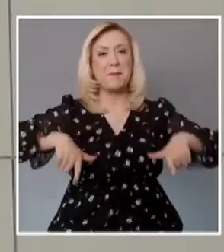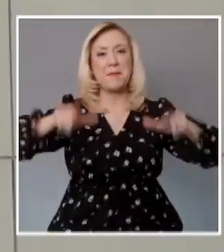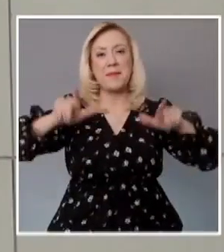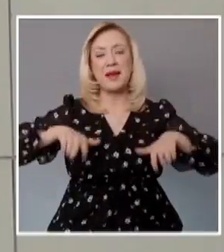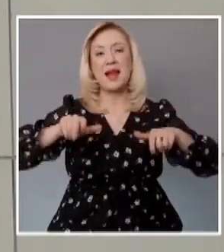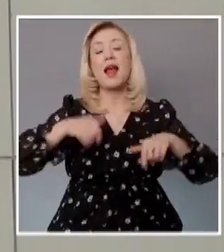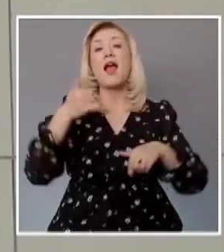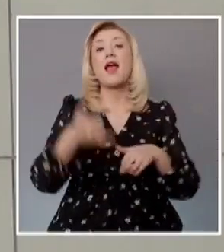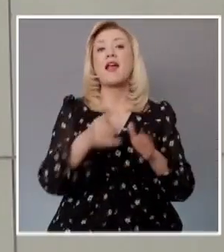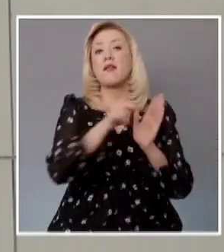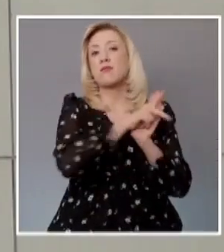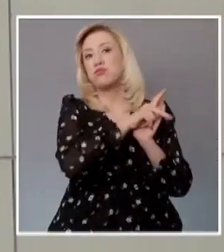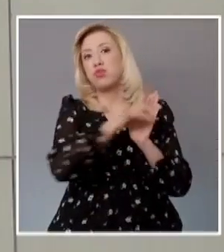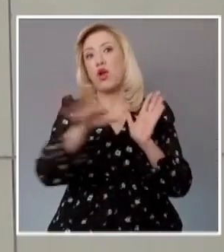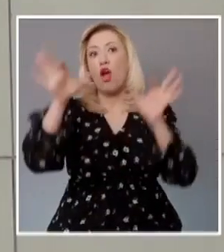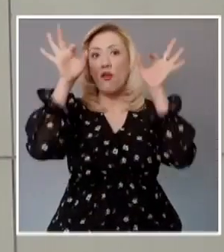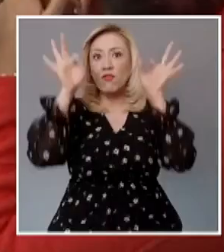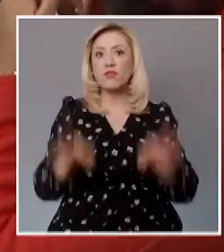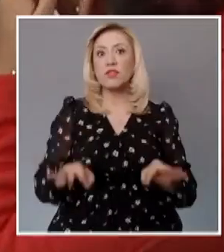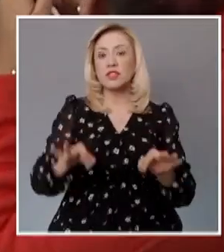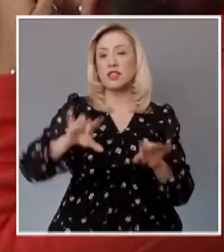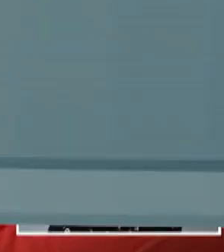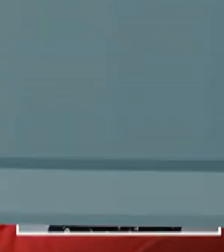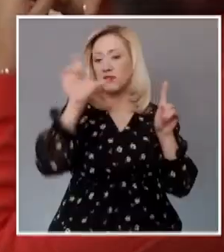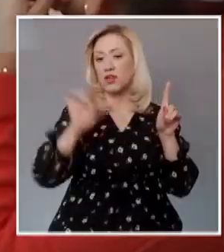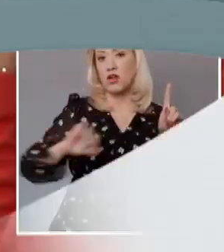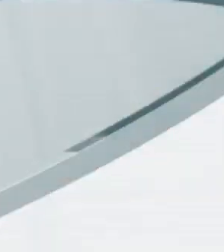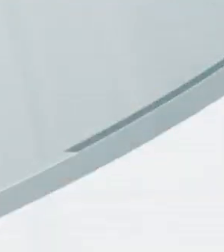Oficial de la Federación.